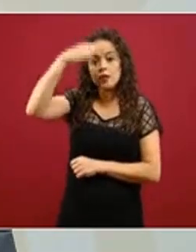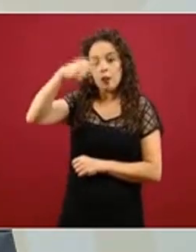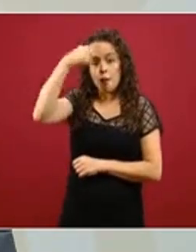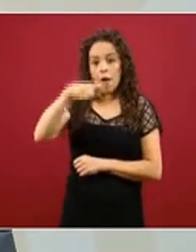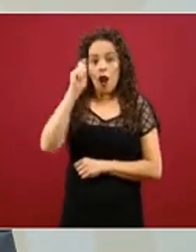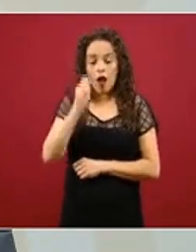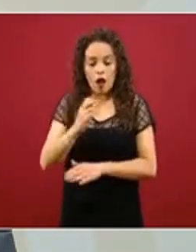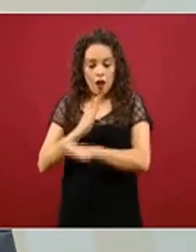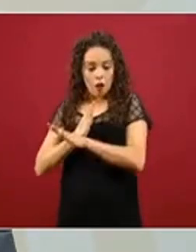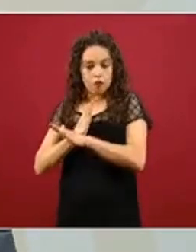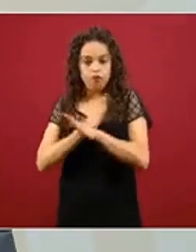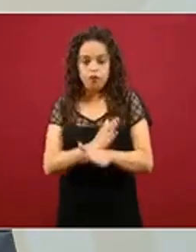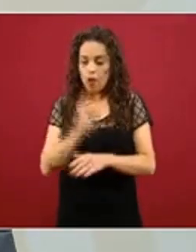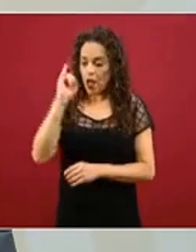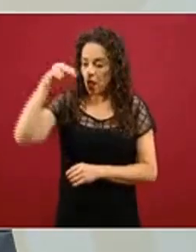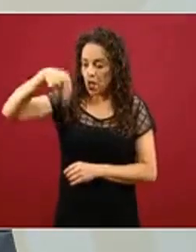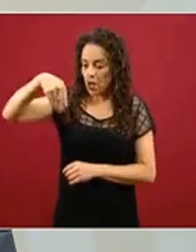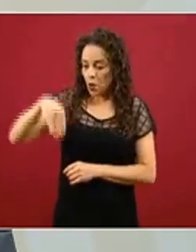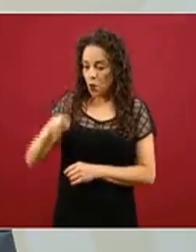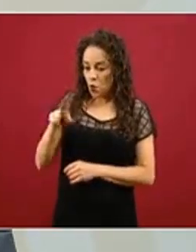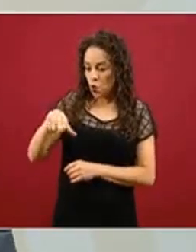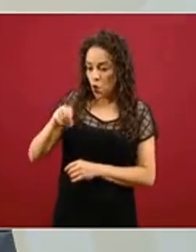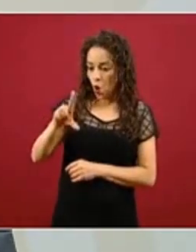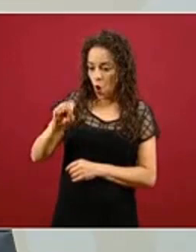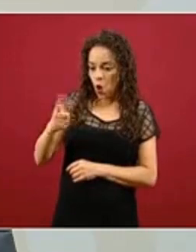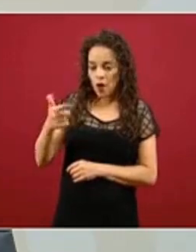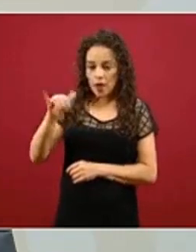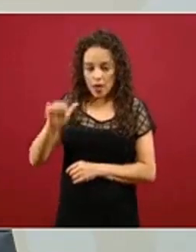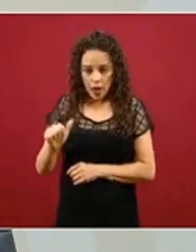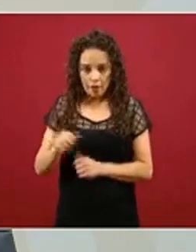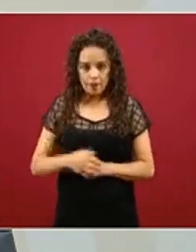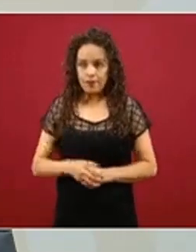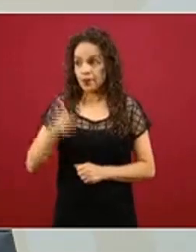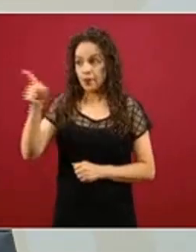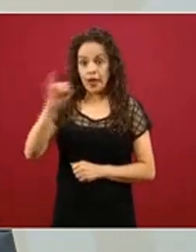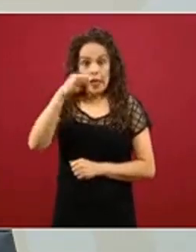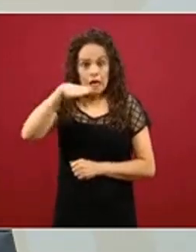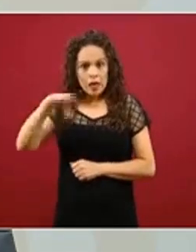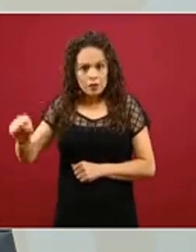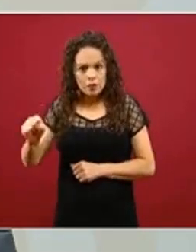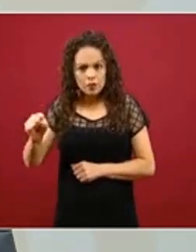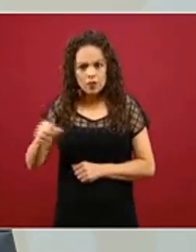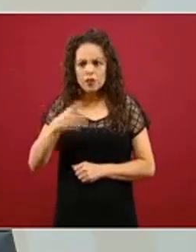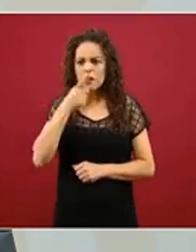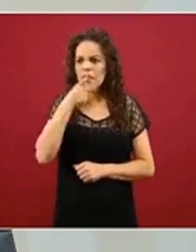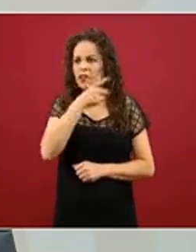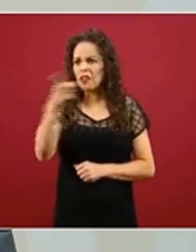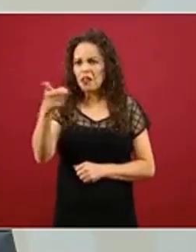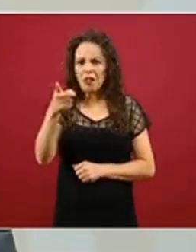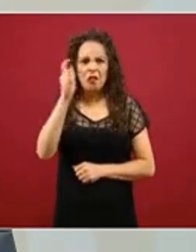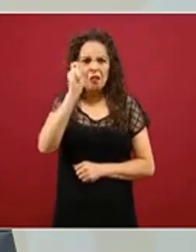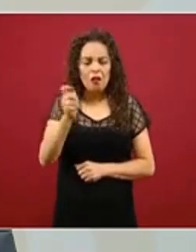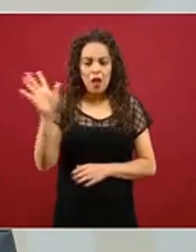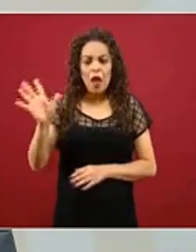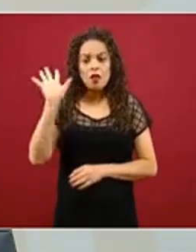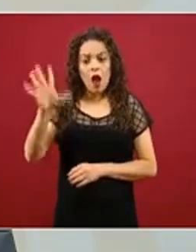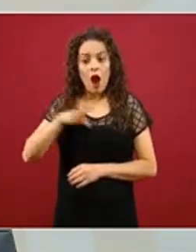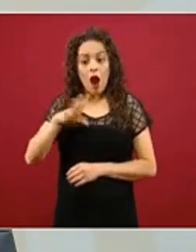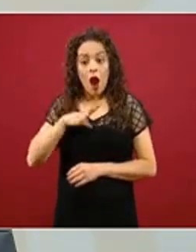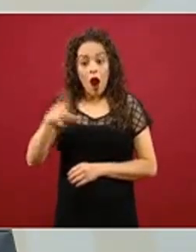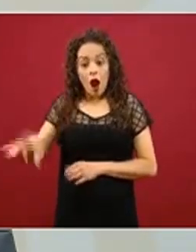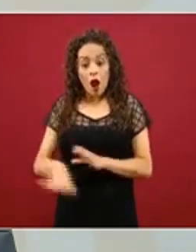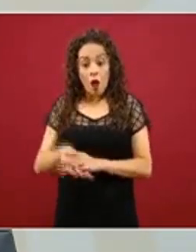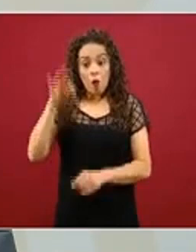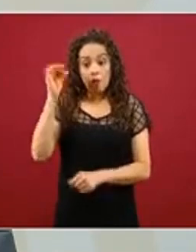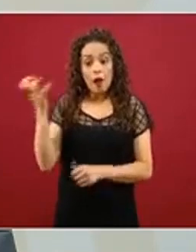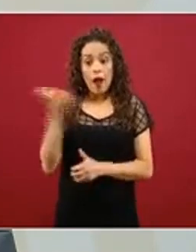Hace unos pocos días salió una noticia de que el Instituto Mexicano del Seguro Social estaba creando una vacuna. Y este es un ejemplo más